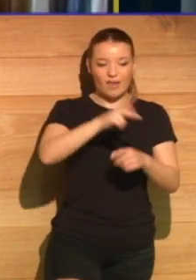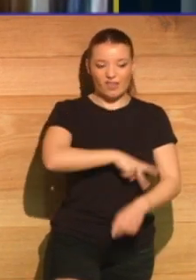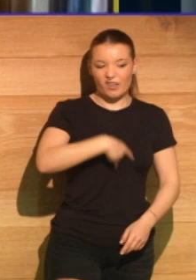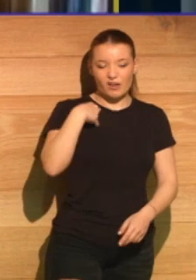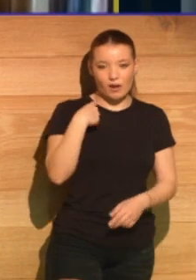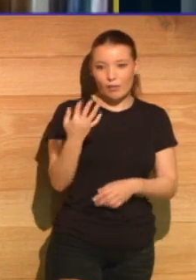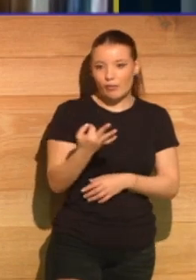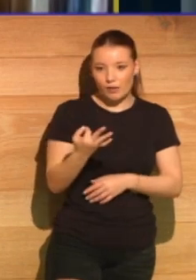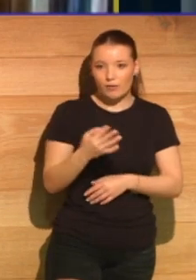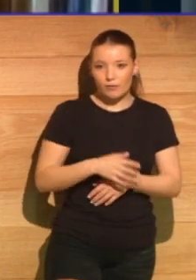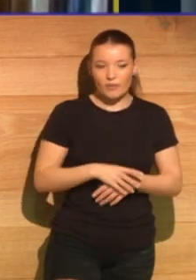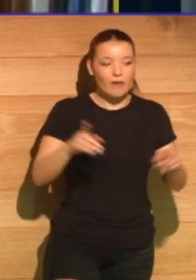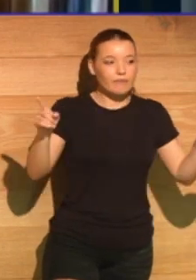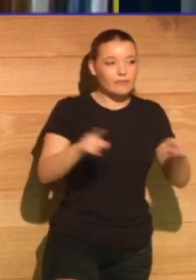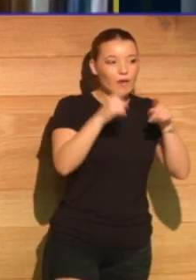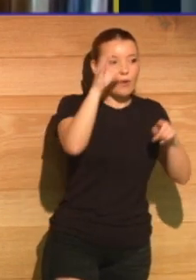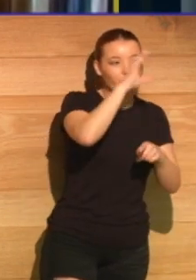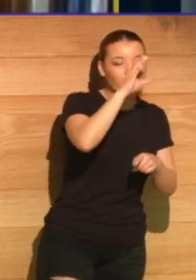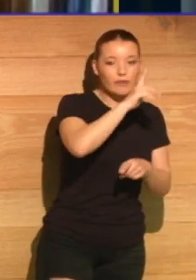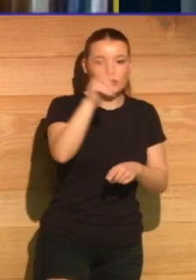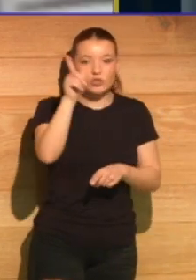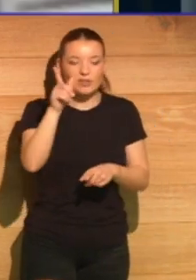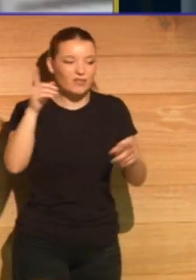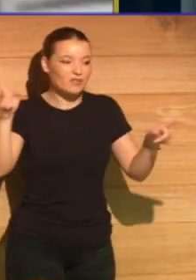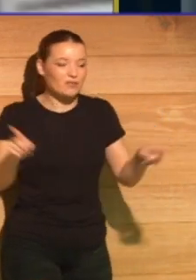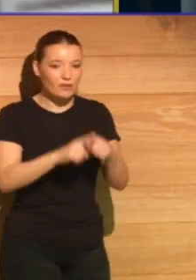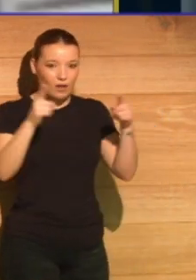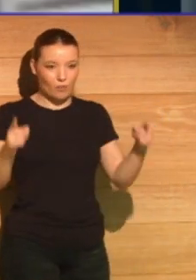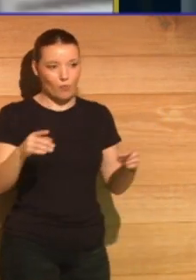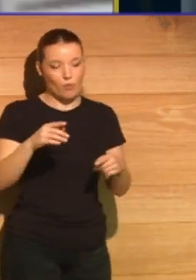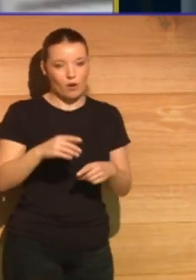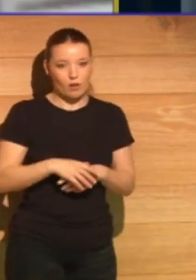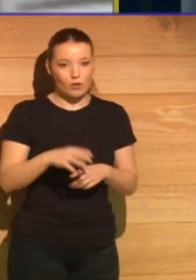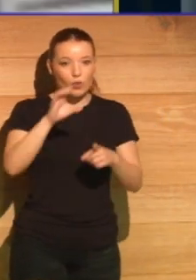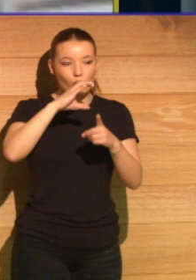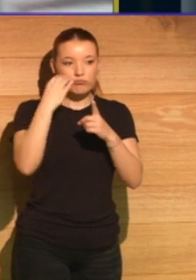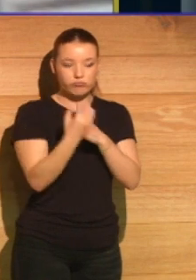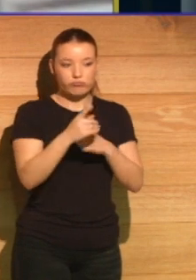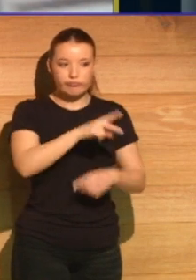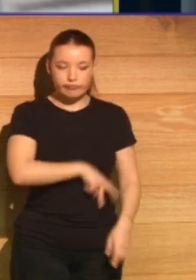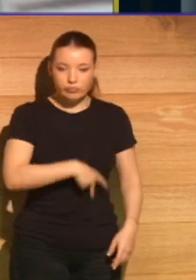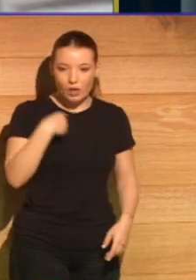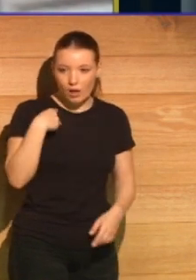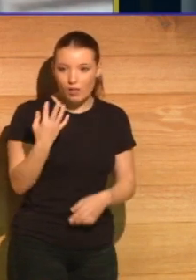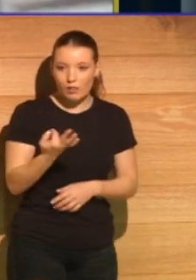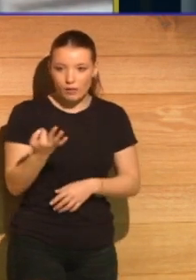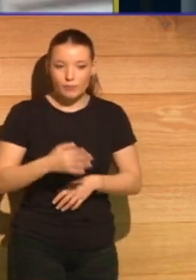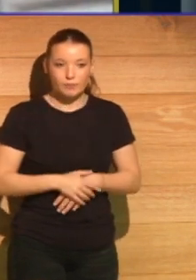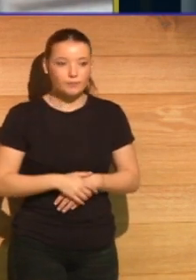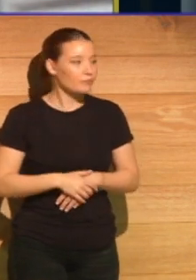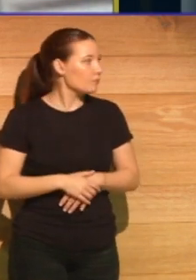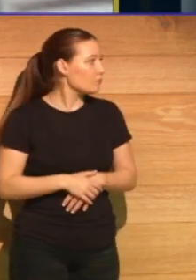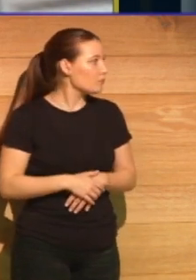de una parte o de otra. Sí, pero qué interesante esto que nos comentas, ¿no? De